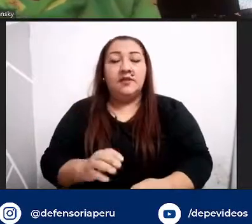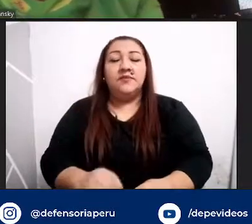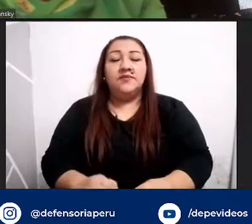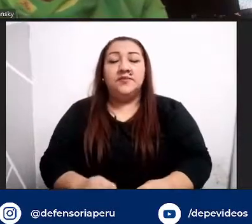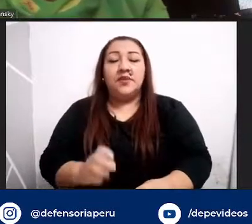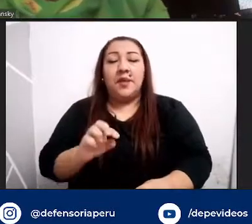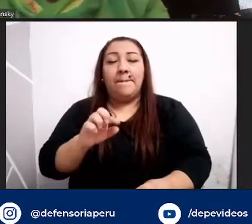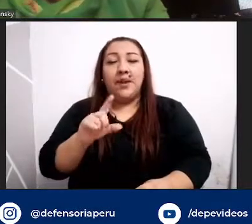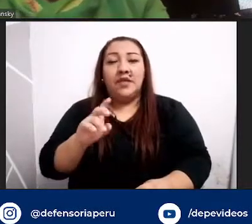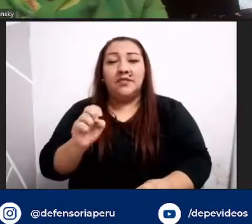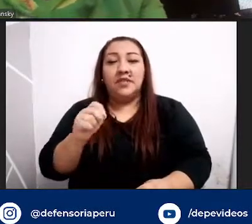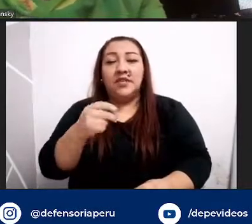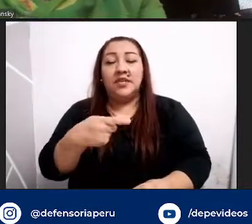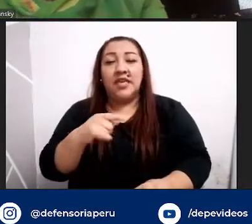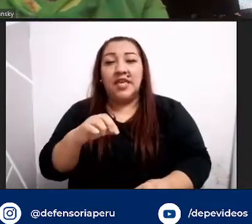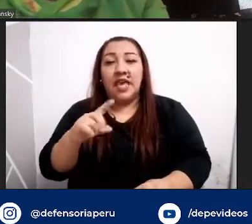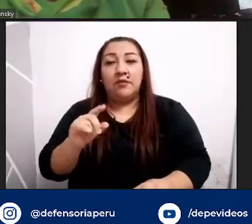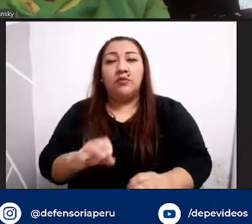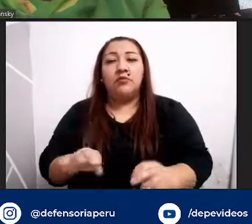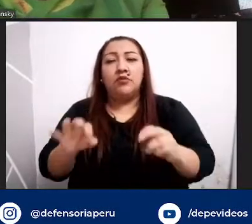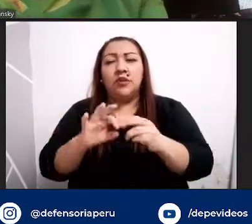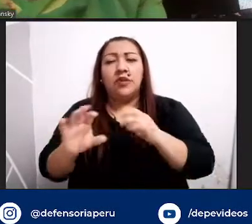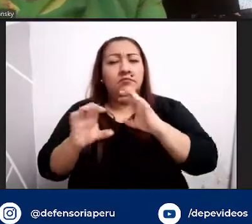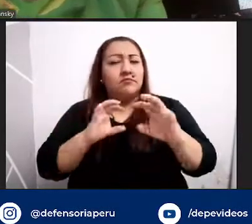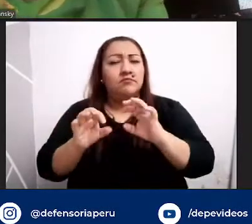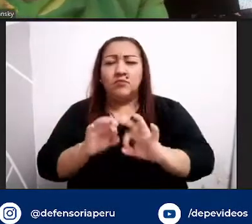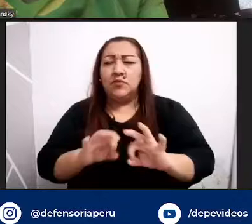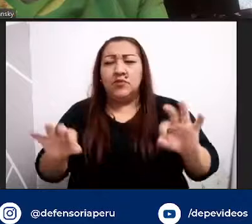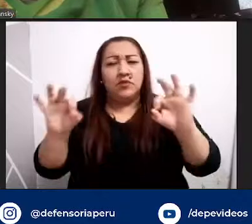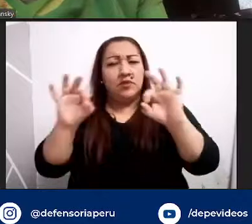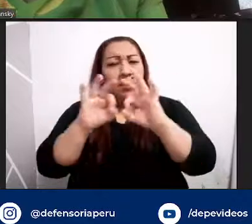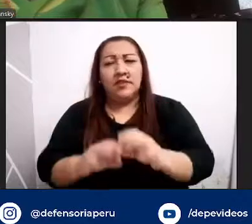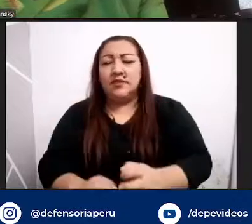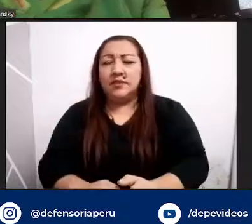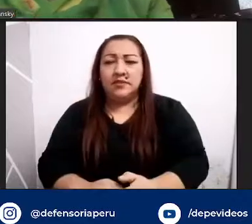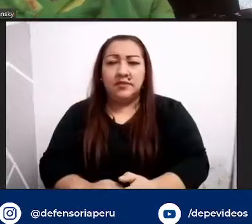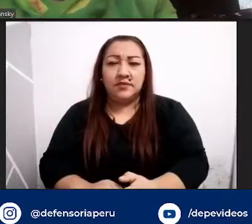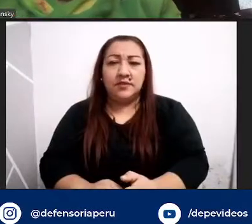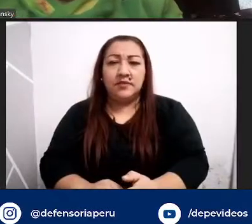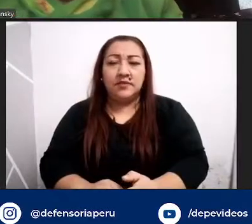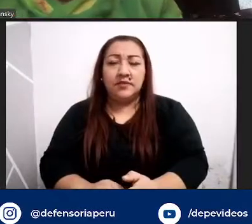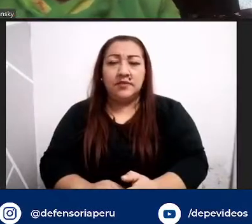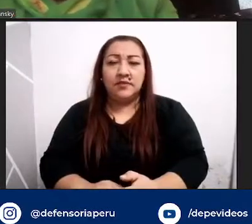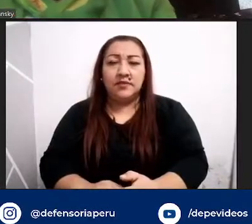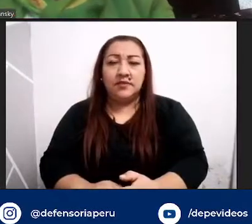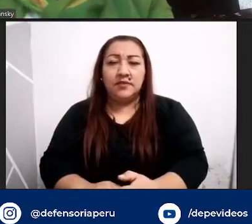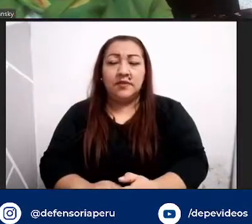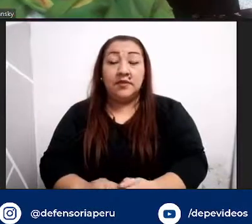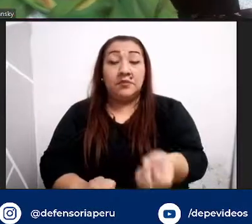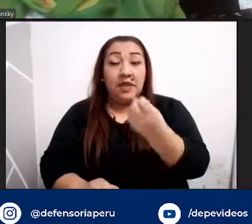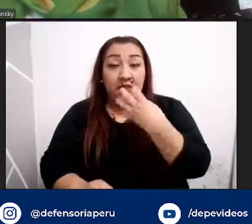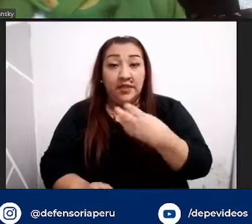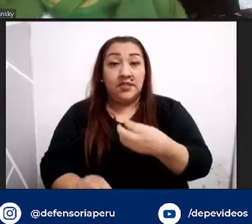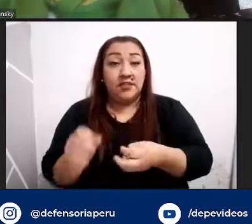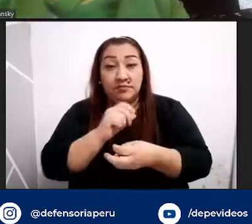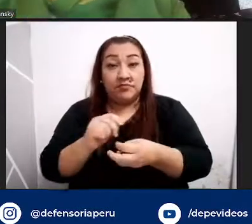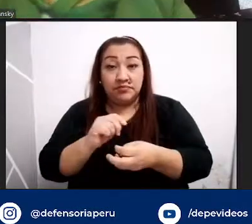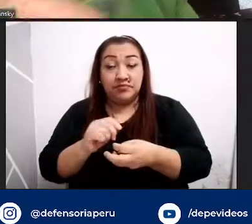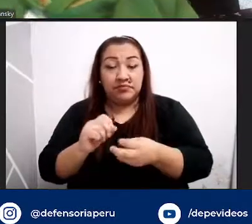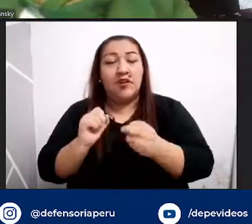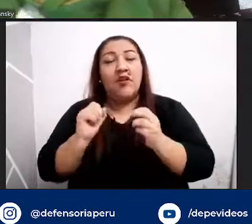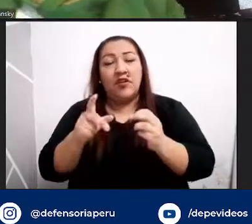Guillermo Escobar, por esta nutritiva conversación. Hemos tomado nota de lo que nos han dicho y sin duda va